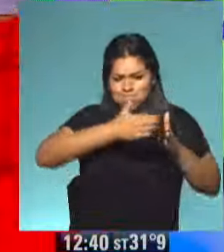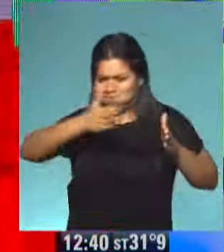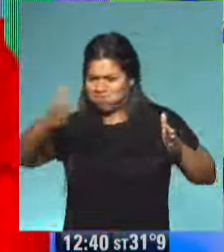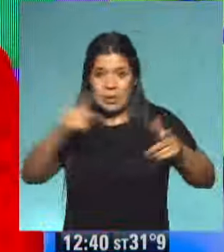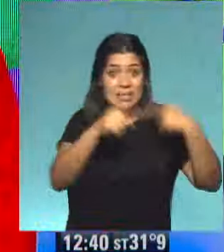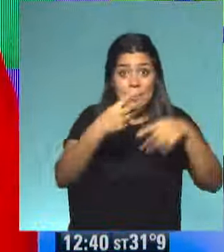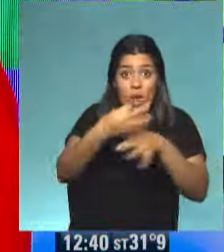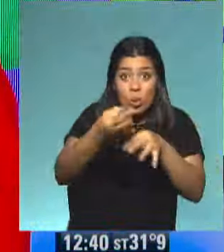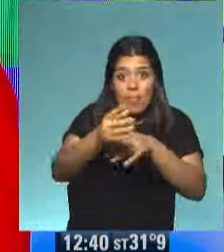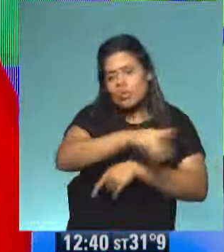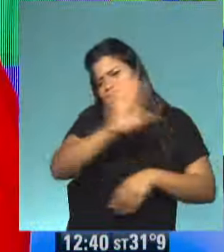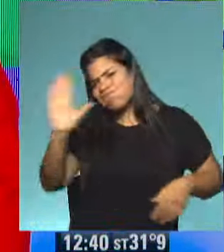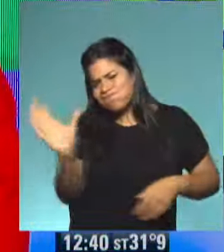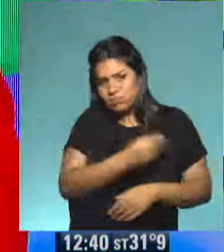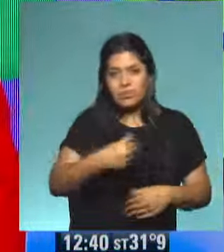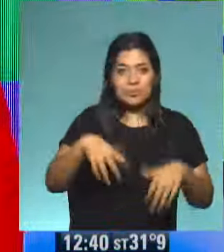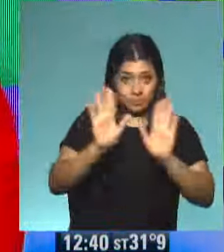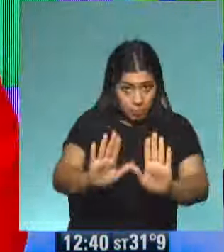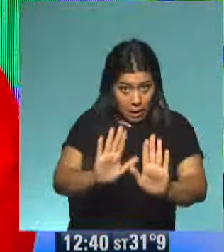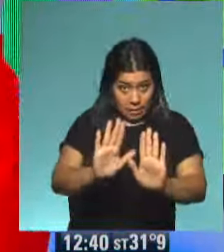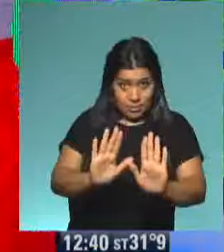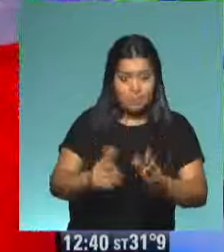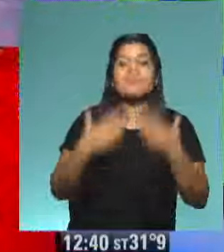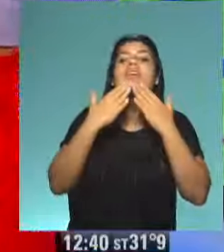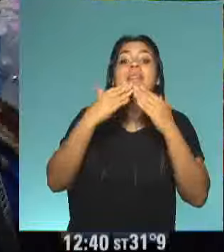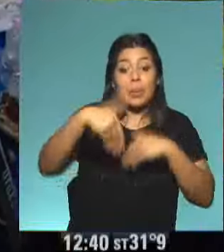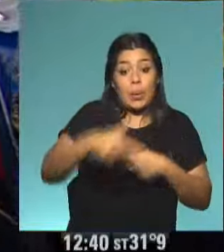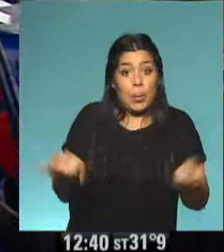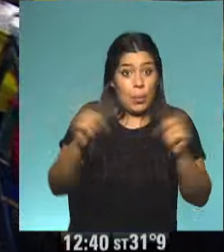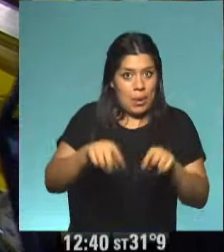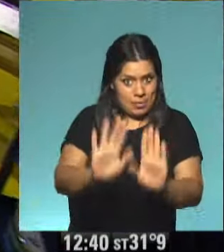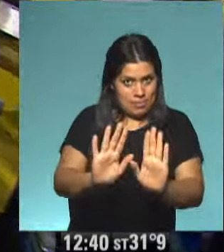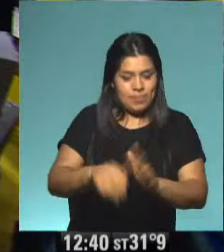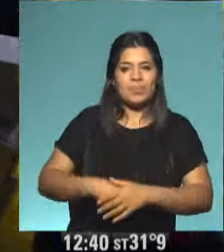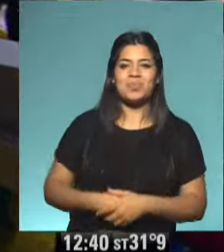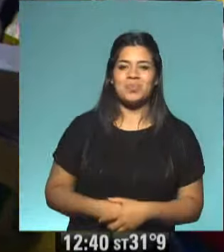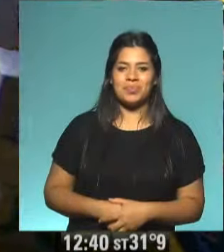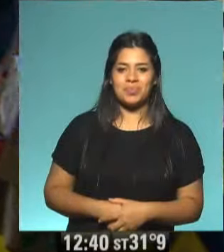Seguimos educando. Quédense ahí. Quédense ahí. Gracias. Nos vemos pronto. Ojalá que pronto.